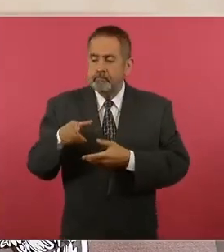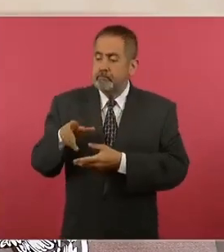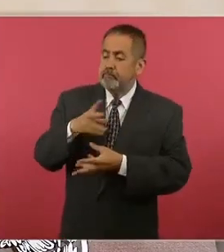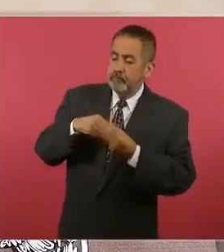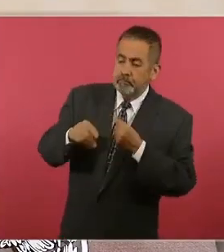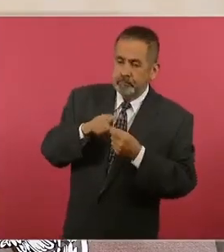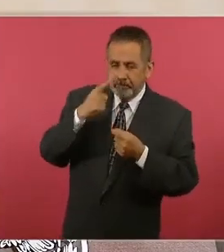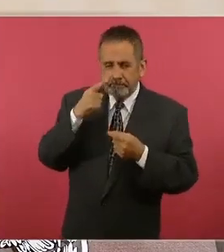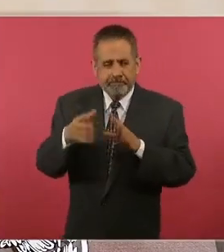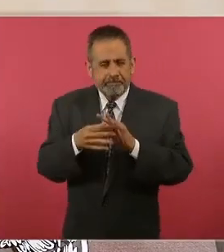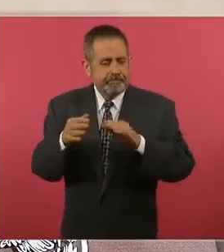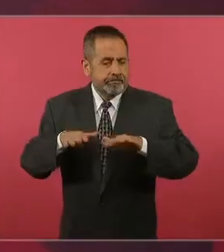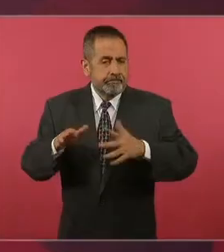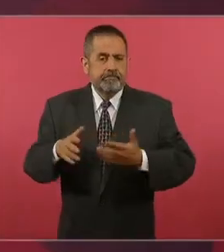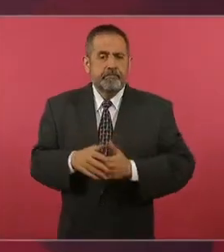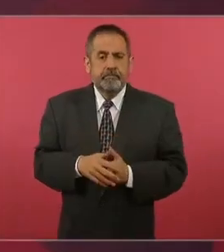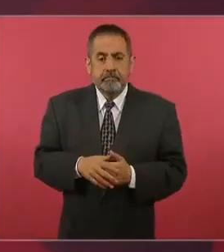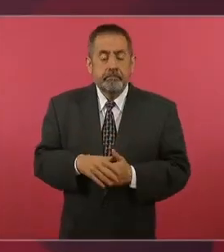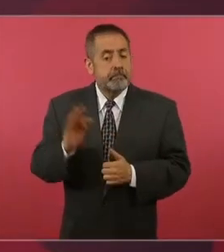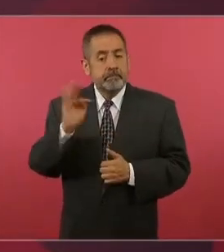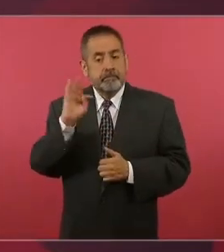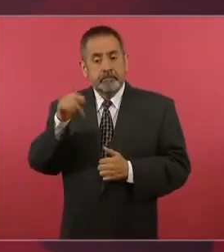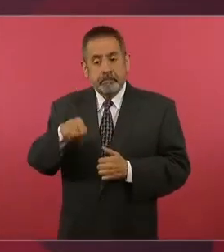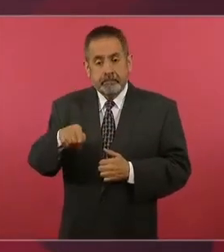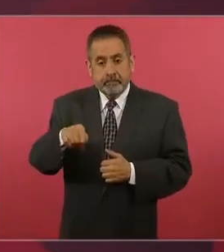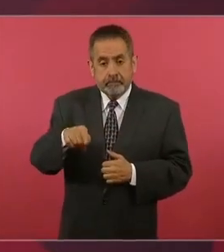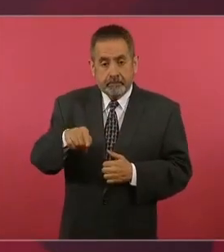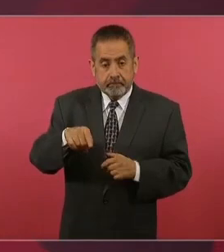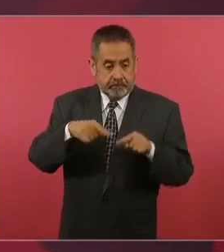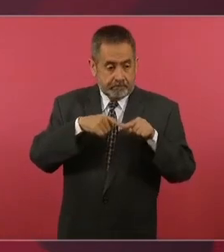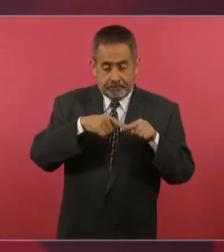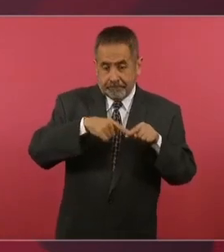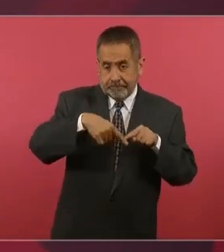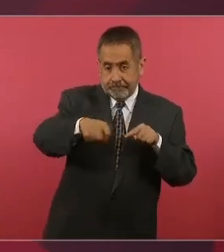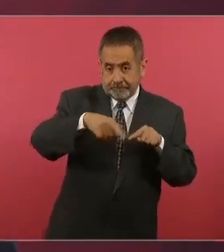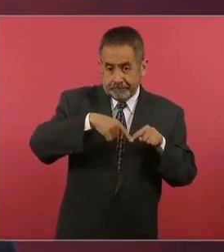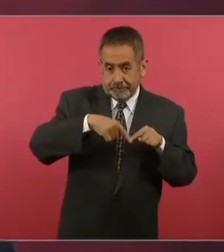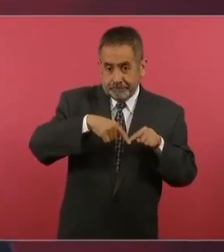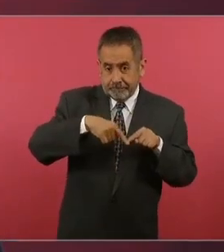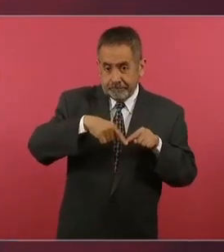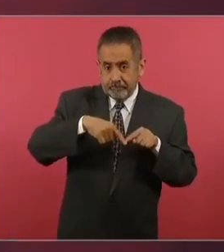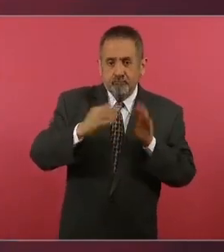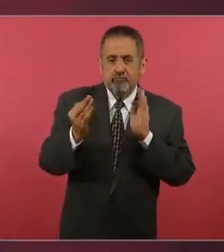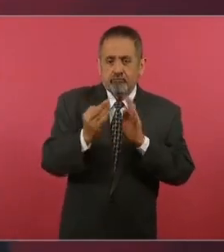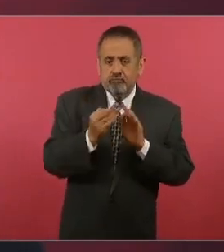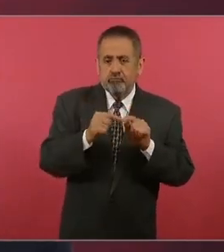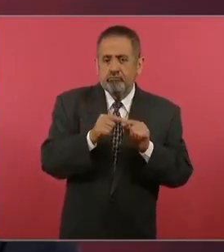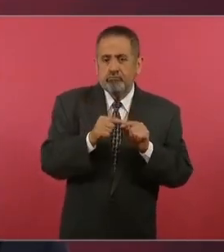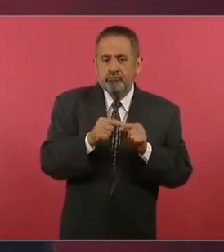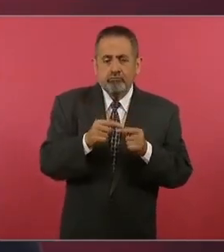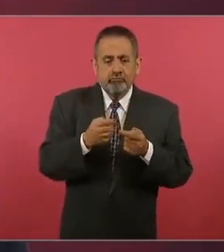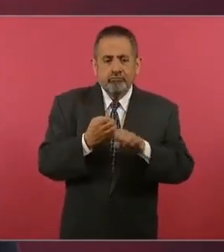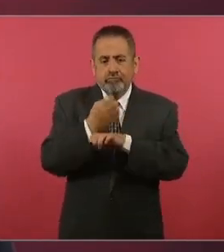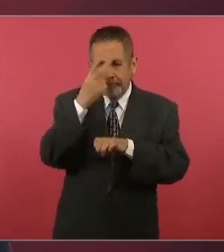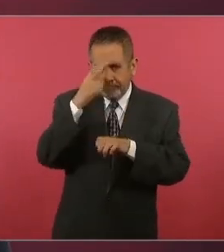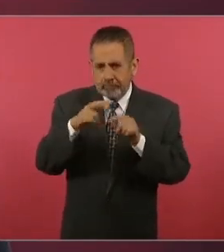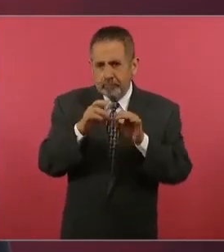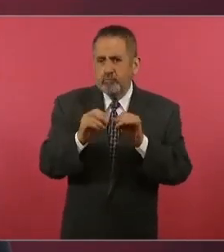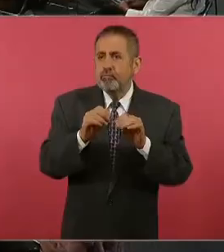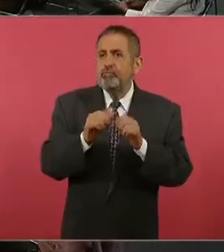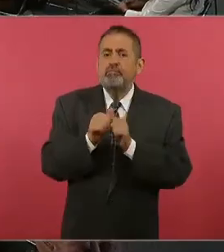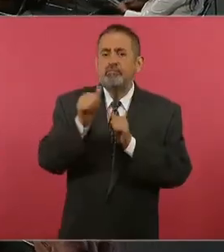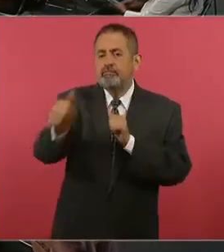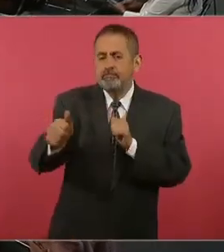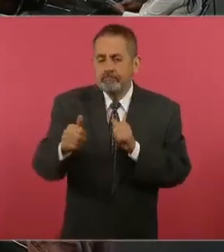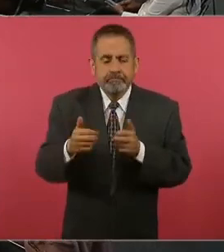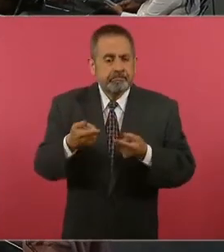tarifa diferenciada si el traslado es interurbano o si es un traslado más corto, ya sea dentro del Estado de México o la Ciudad de